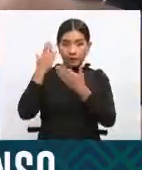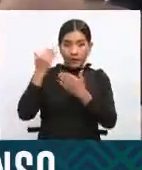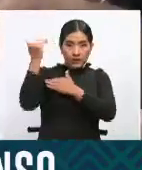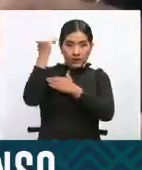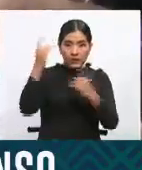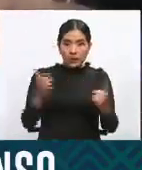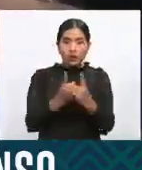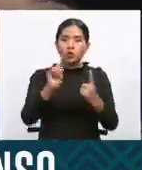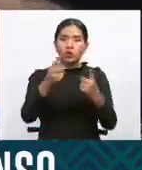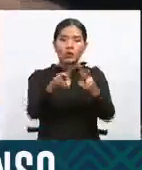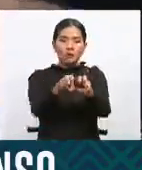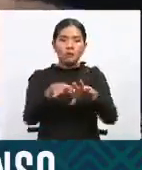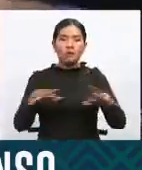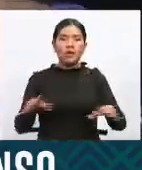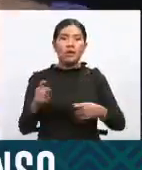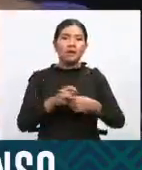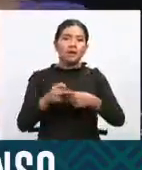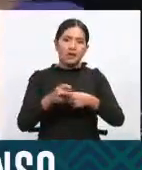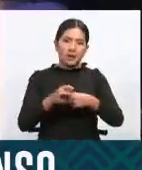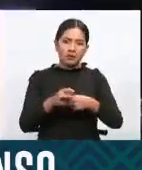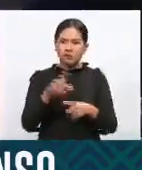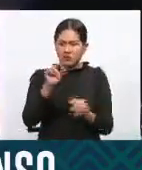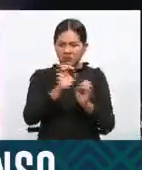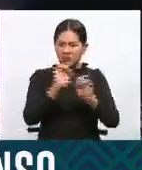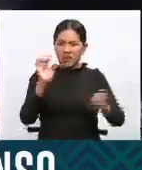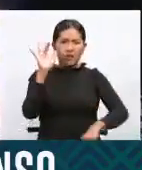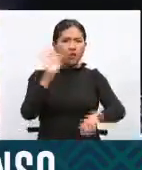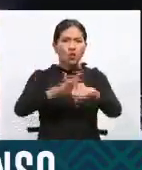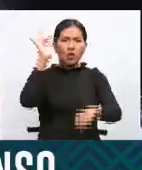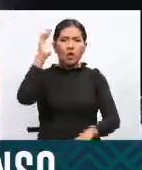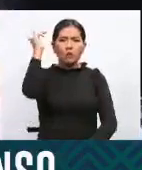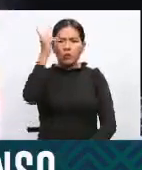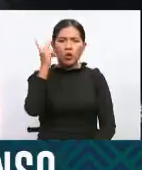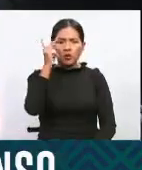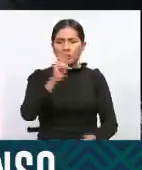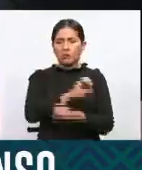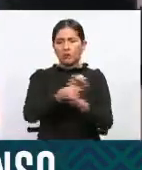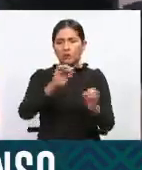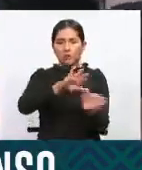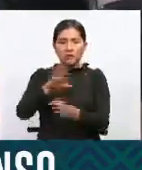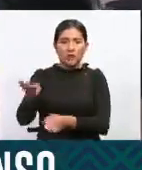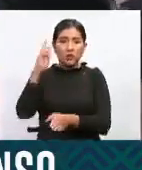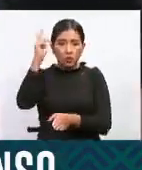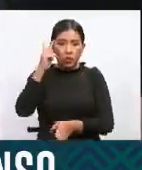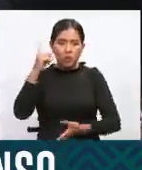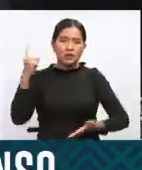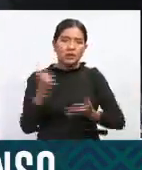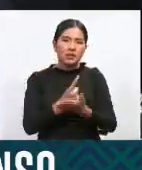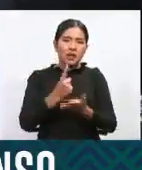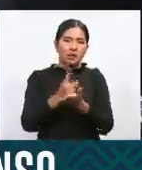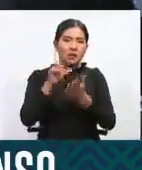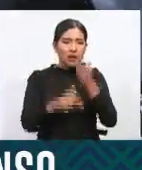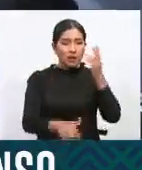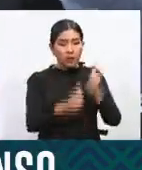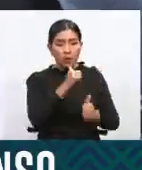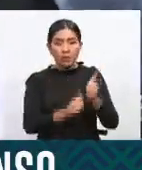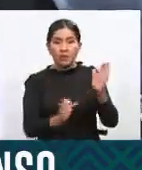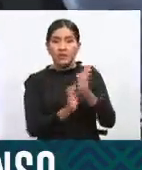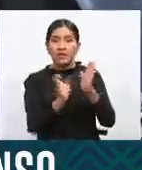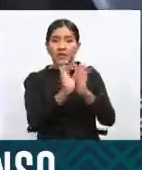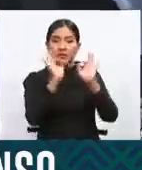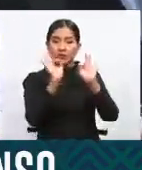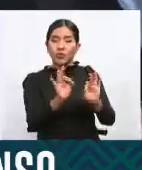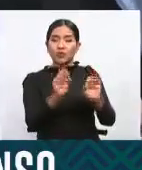supuesto que nadie tiene interés de que se vaya a politizar. La politización excesiva lo que hace es simplificar el concepto de lo que